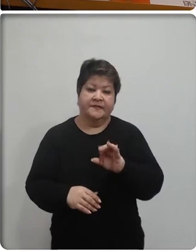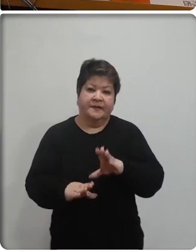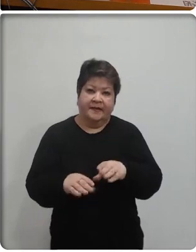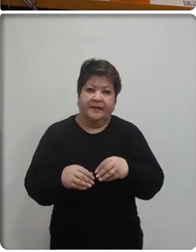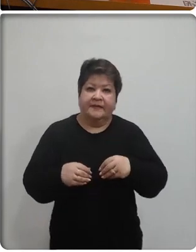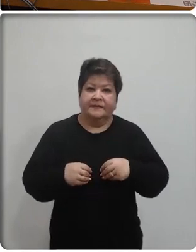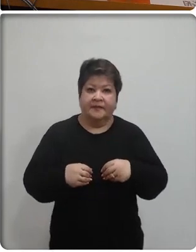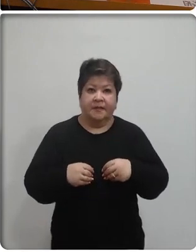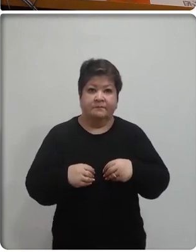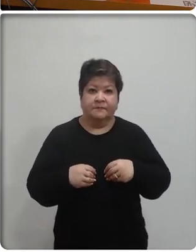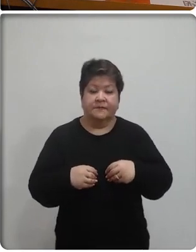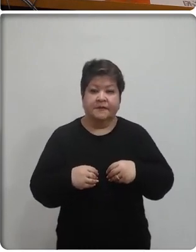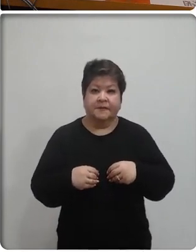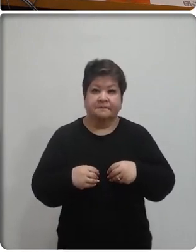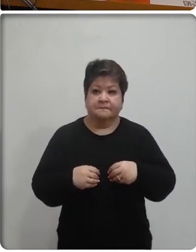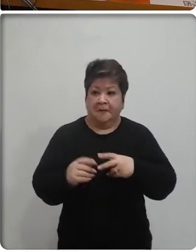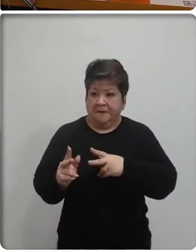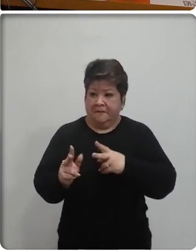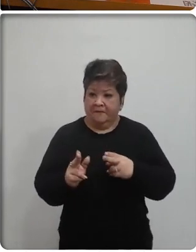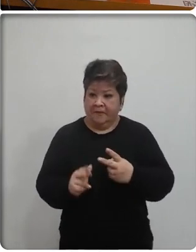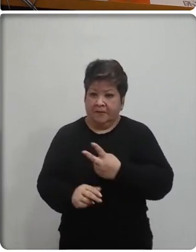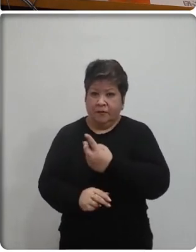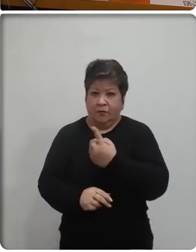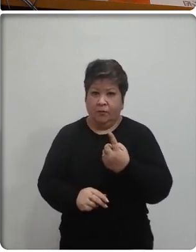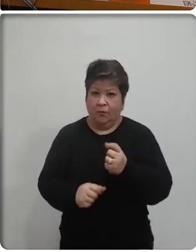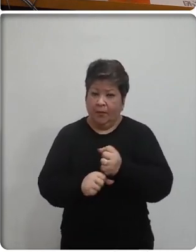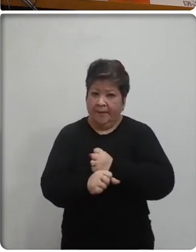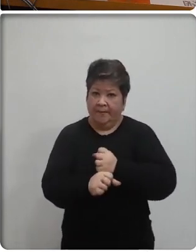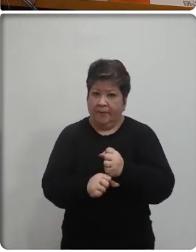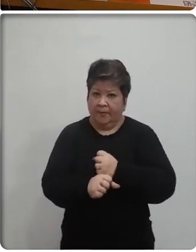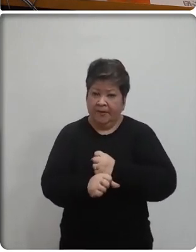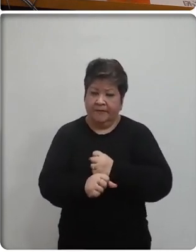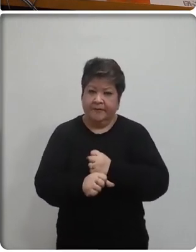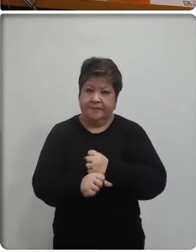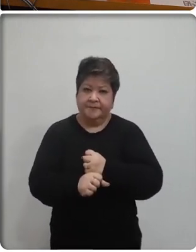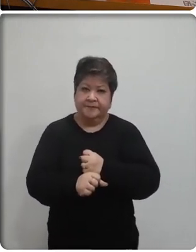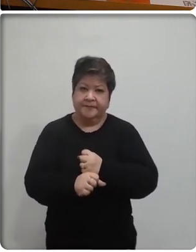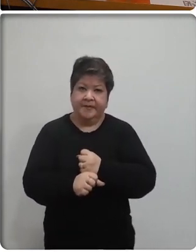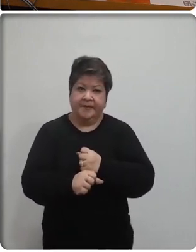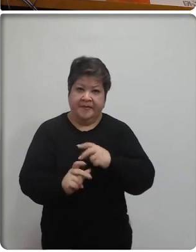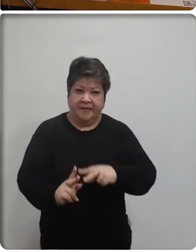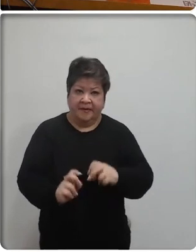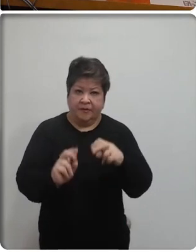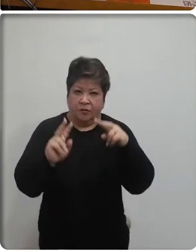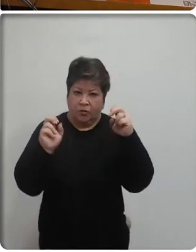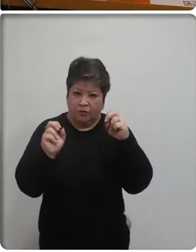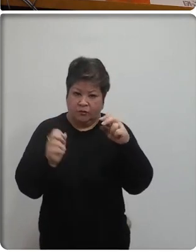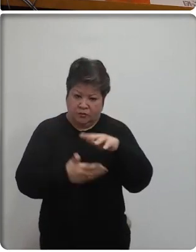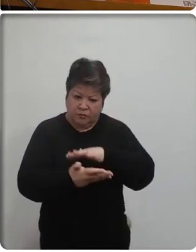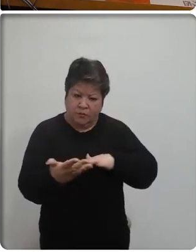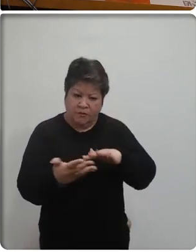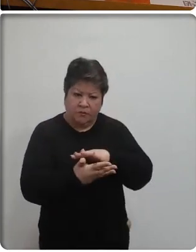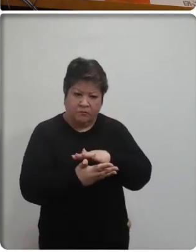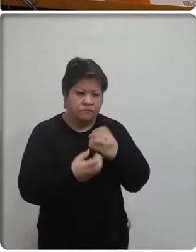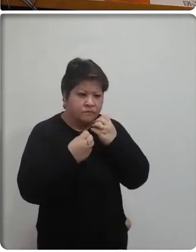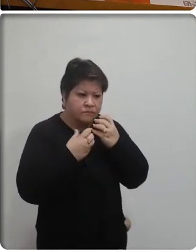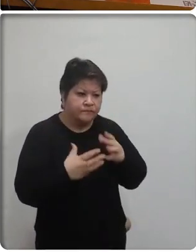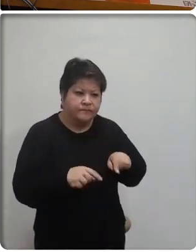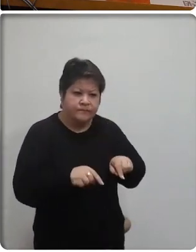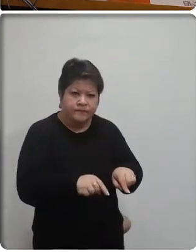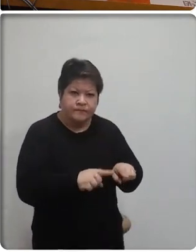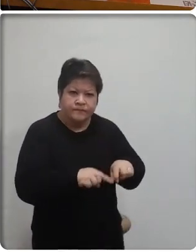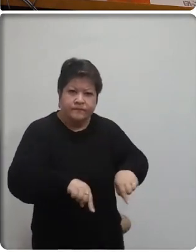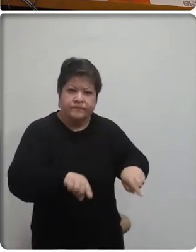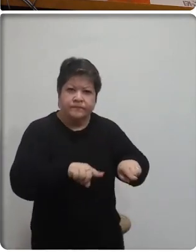de alguna manera de la fase 1, el diagnóstico de situación. Nosotros tuvimos que, de alguna manera valorar que el